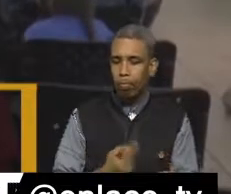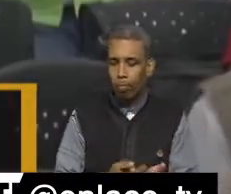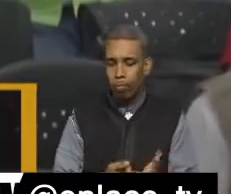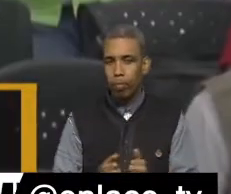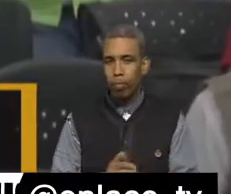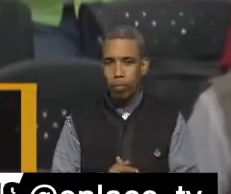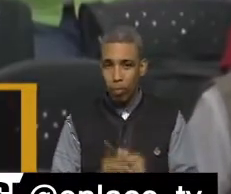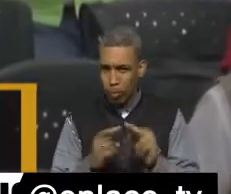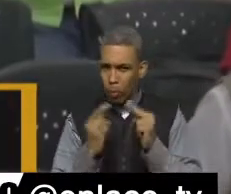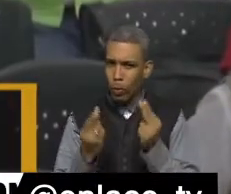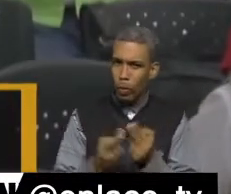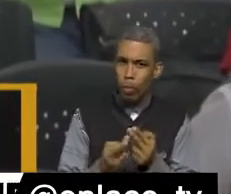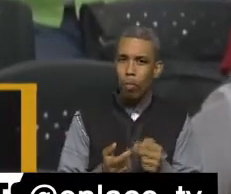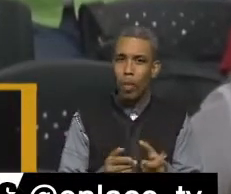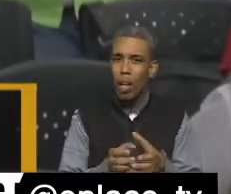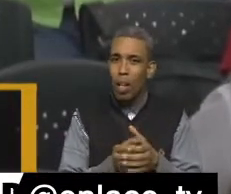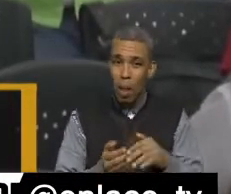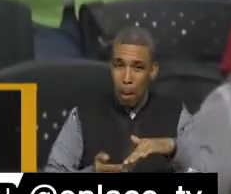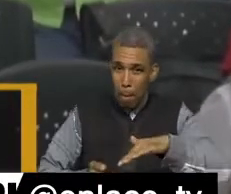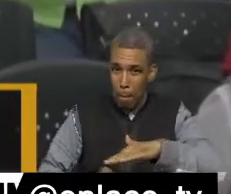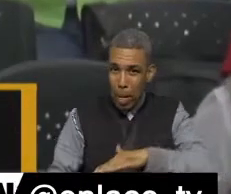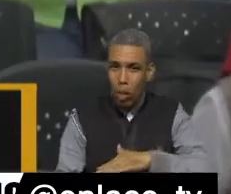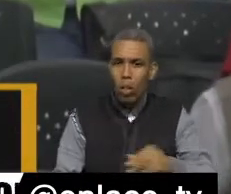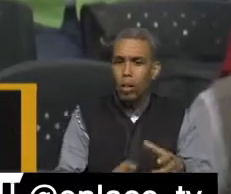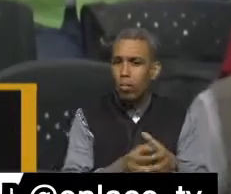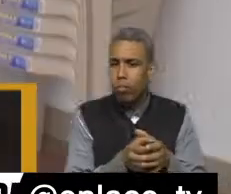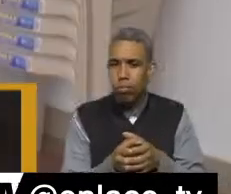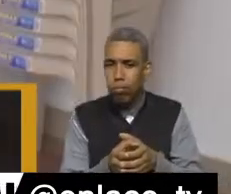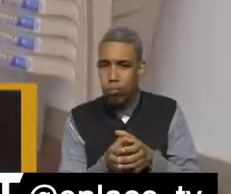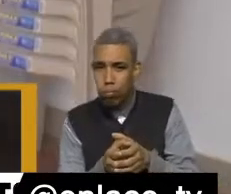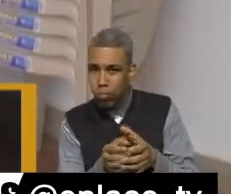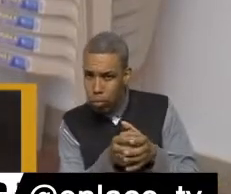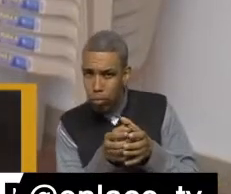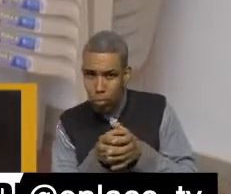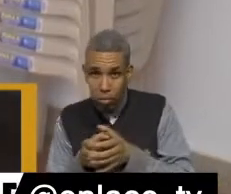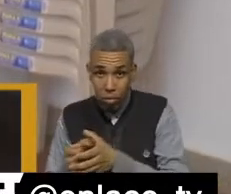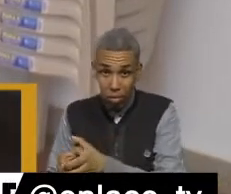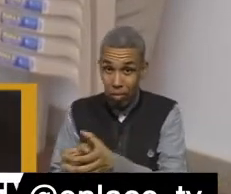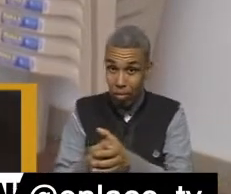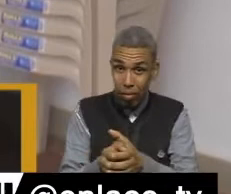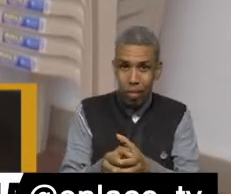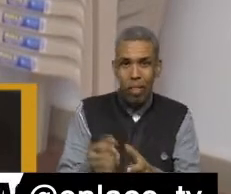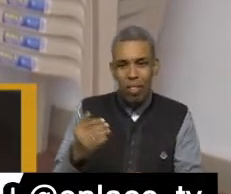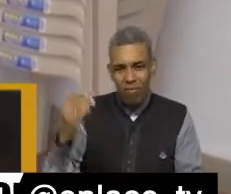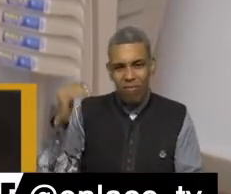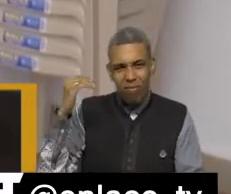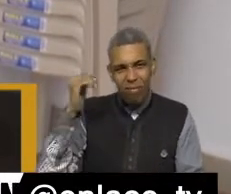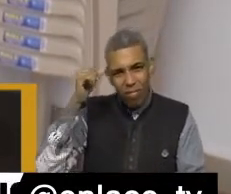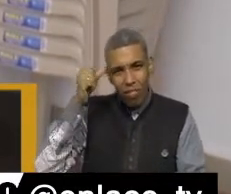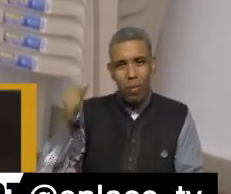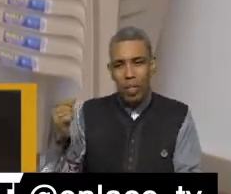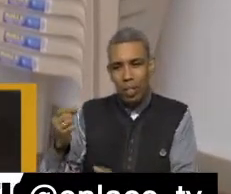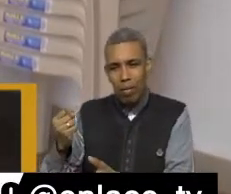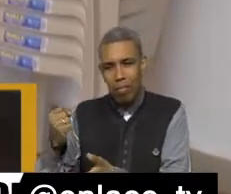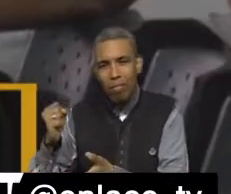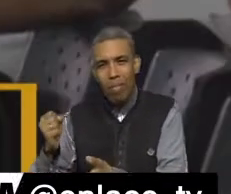las asociaciones de pescadores que recibieron por parte de la administración municipal los kits administrativos. Al igual, se explicará el